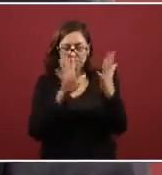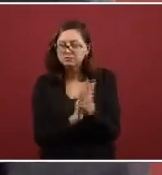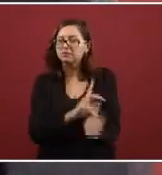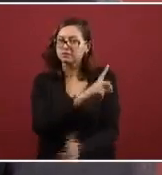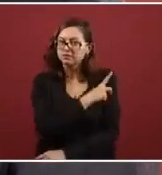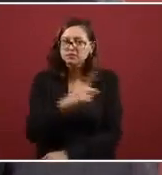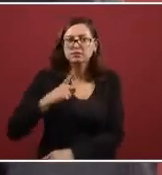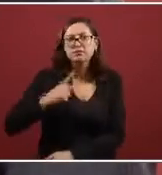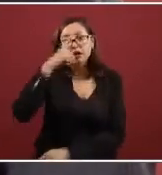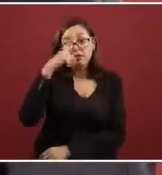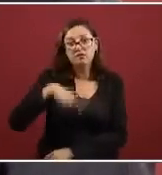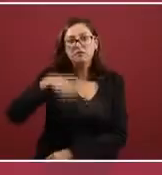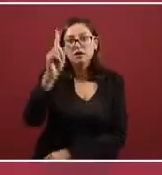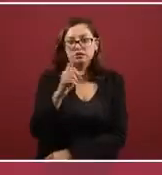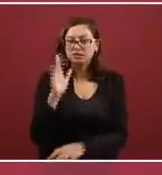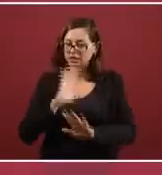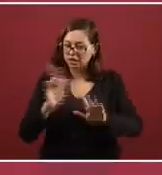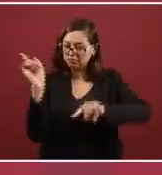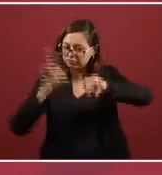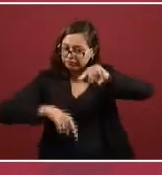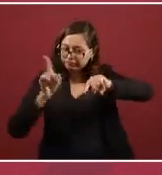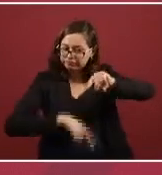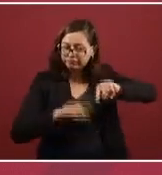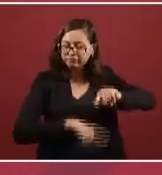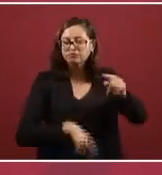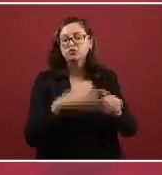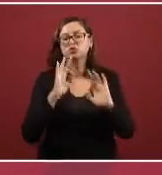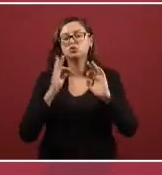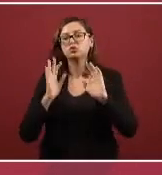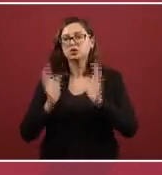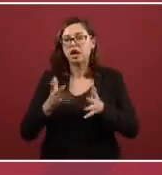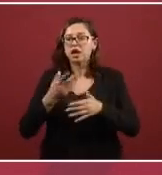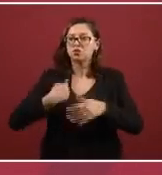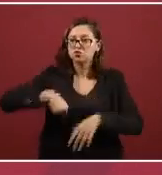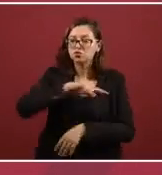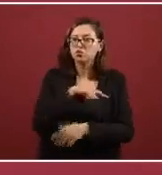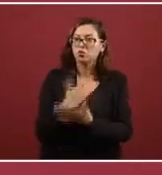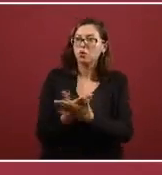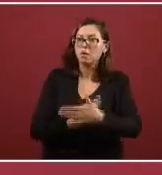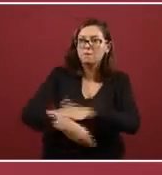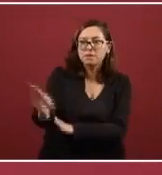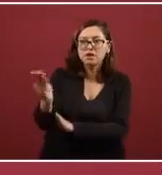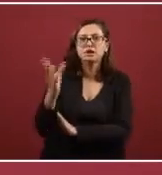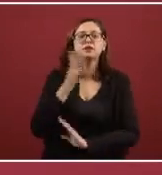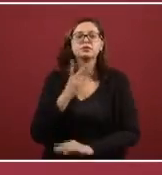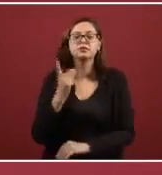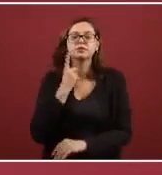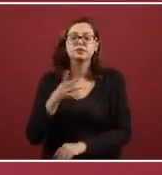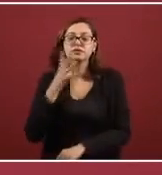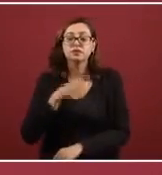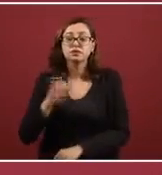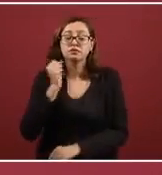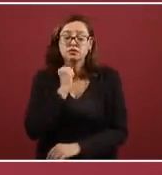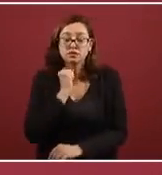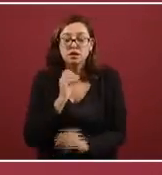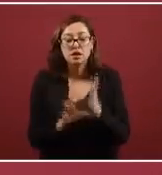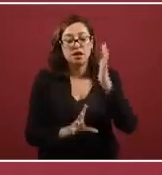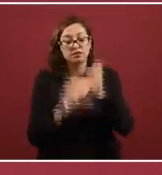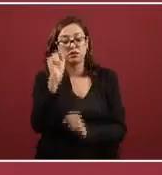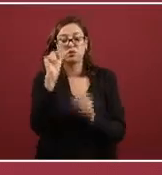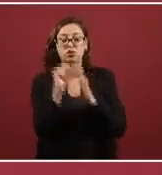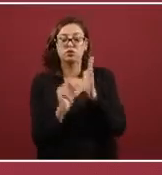todas esas trabas, y una vez que se reforme el